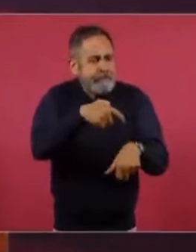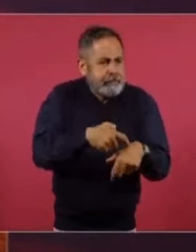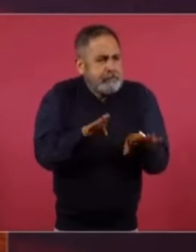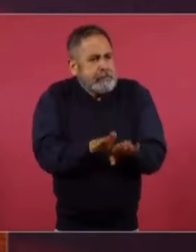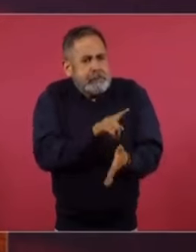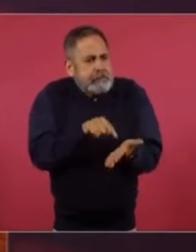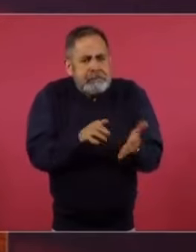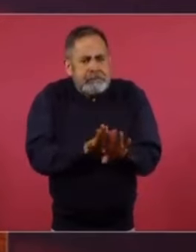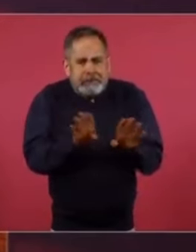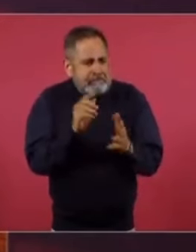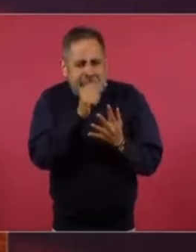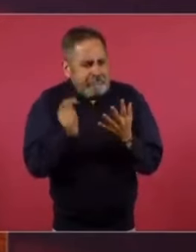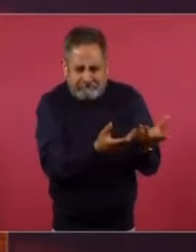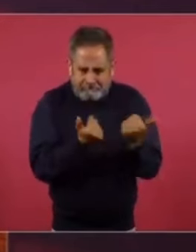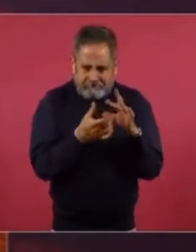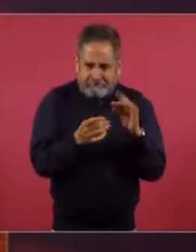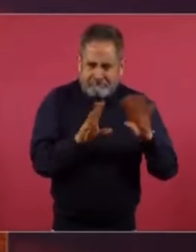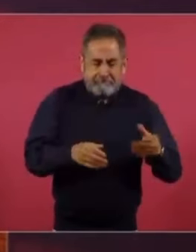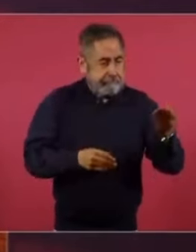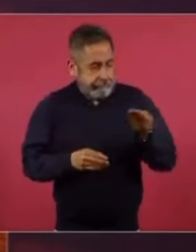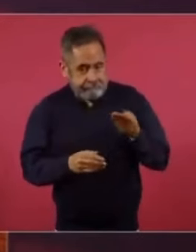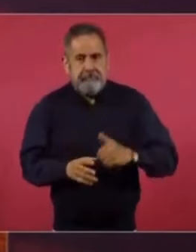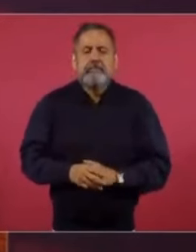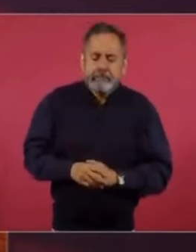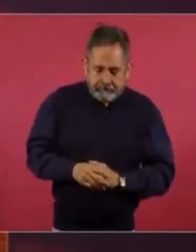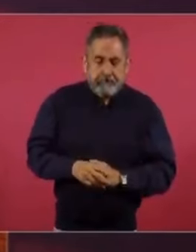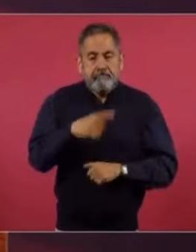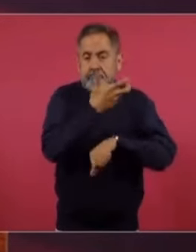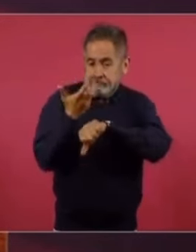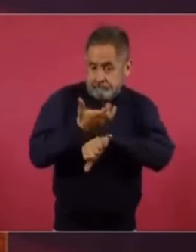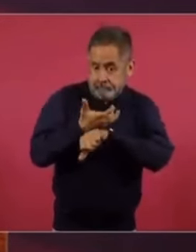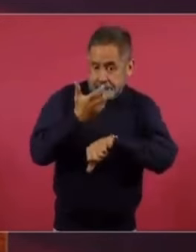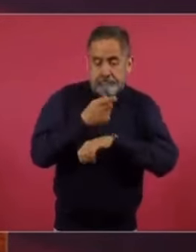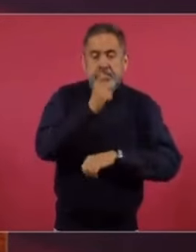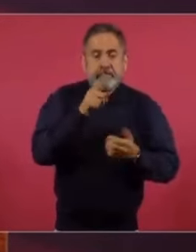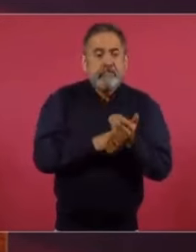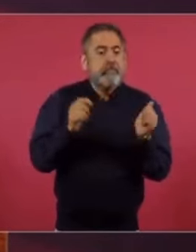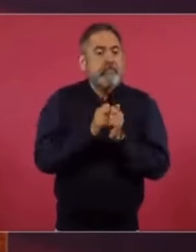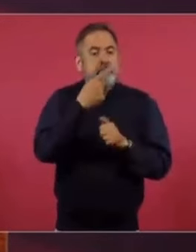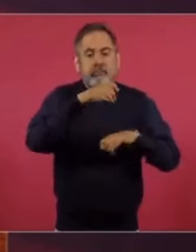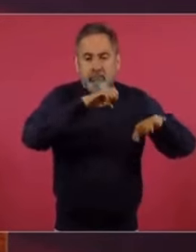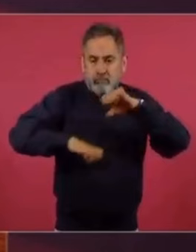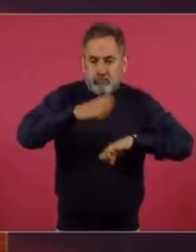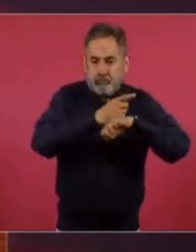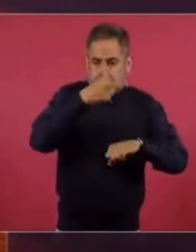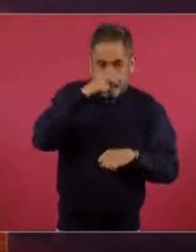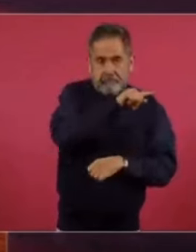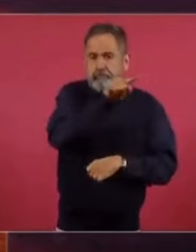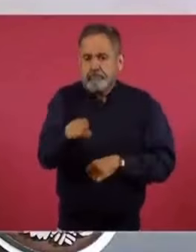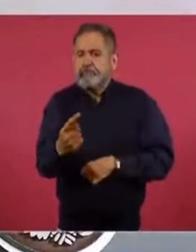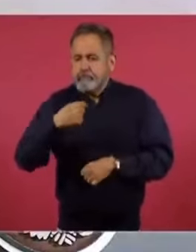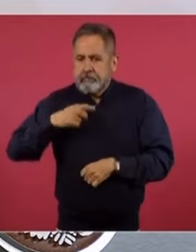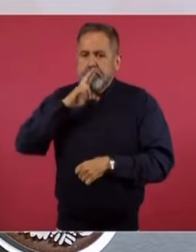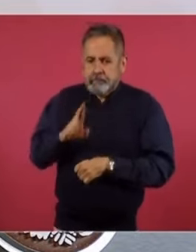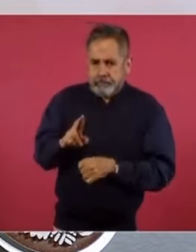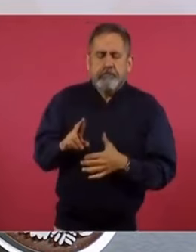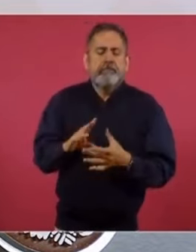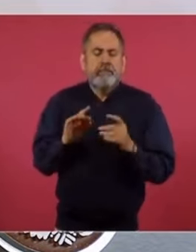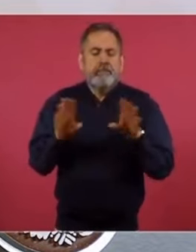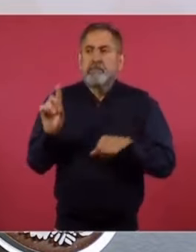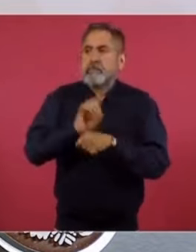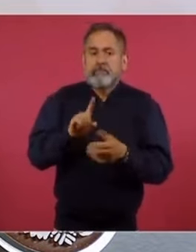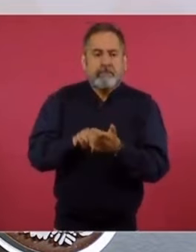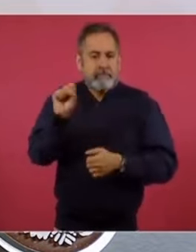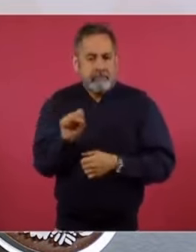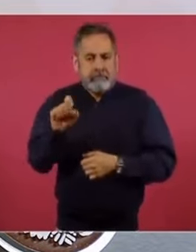y lugar de cada hecho. Al respecto, las autoridades estadounidenses, a través de su embajada en México, dieron respuesta el